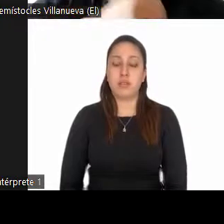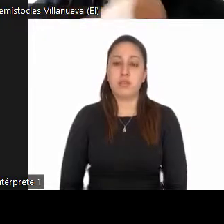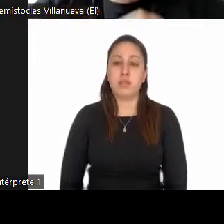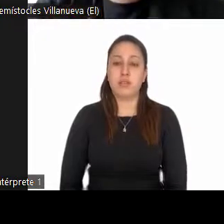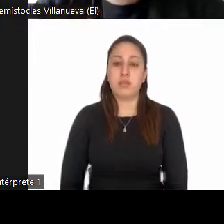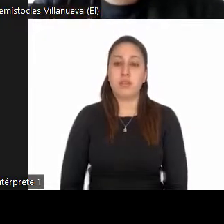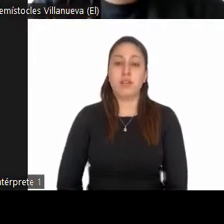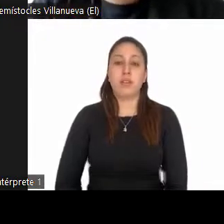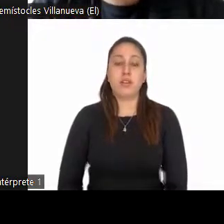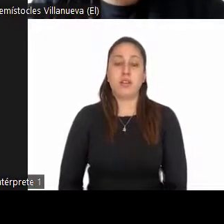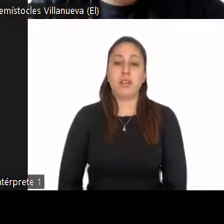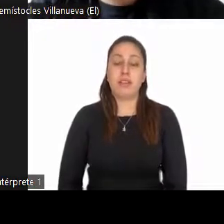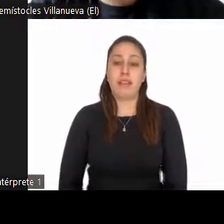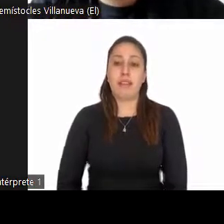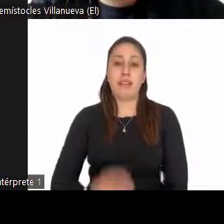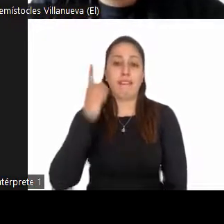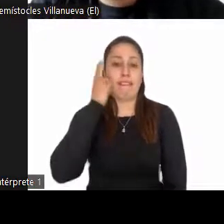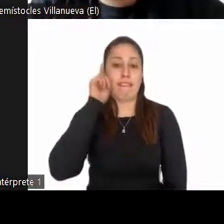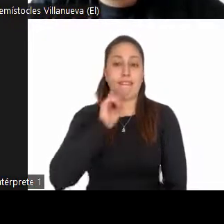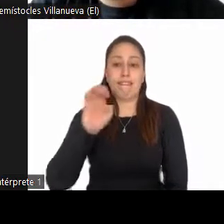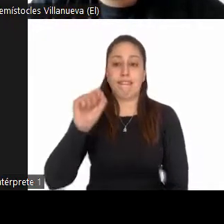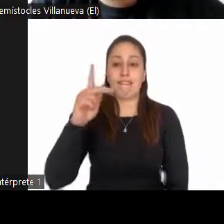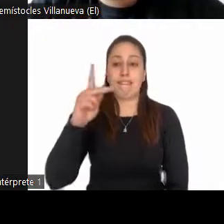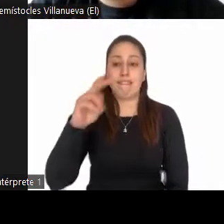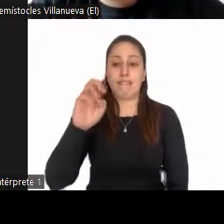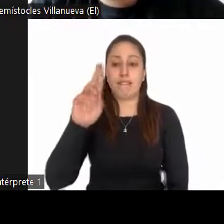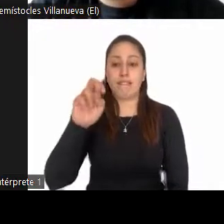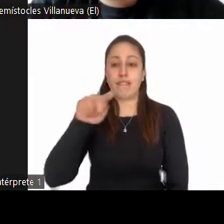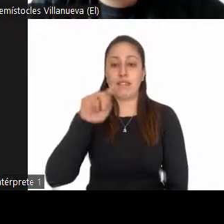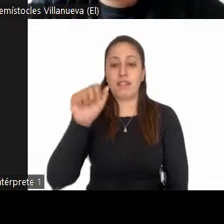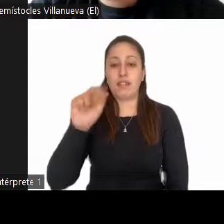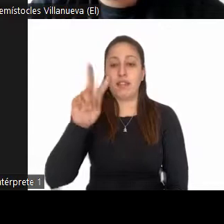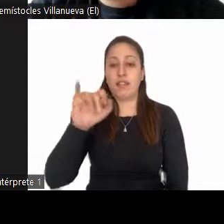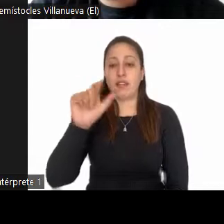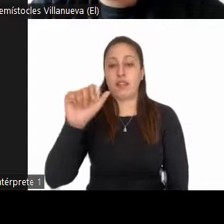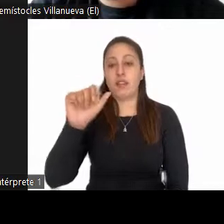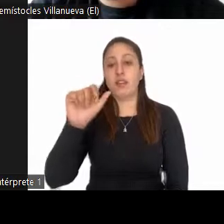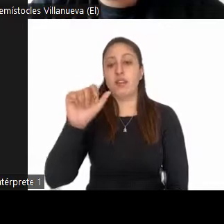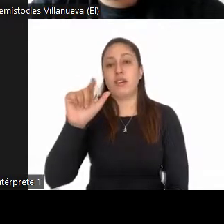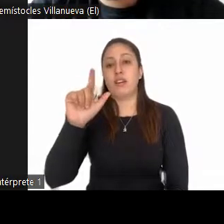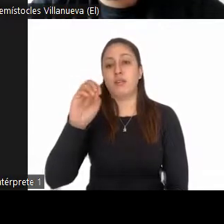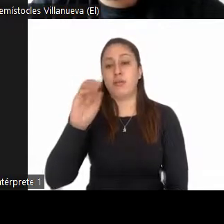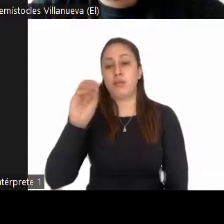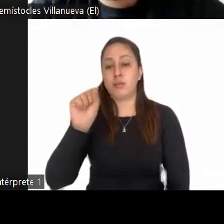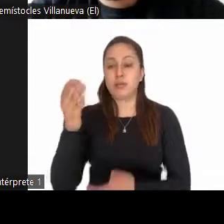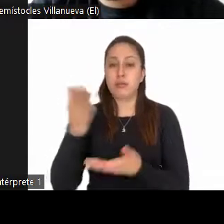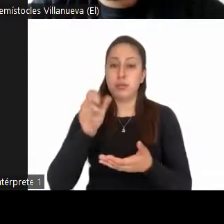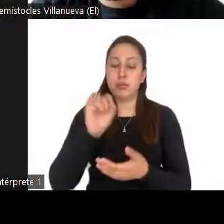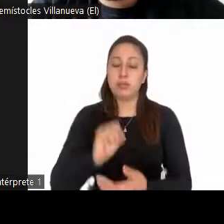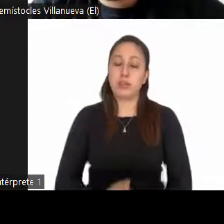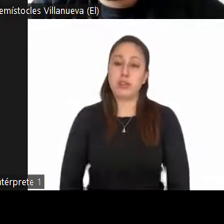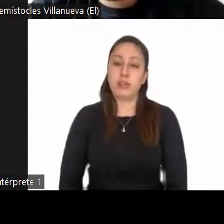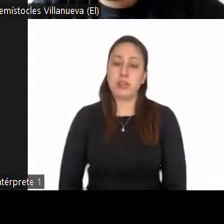Muchas gracias. Diputada Esperanza Villalobos Pérez. Esperanza Villalobos, presente. Buen día. Gracias, diputada. Buenos